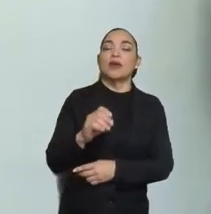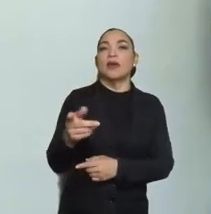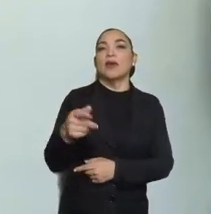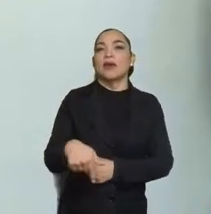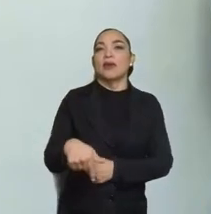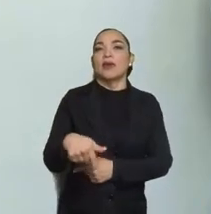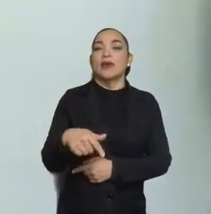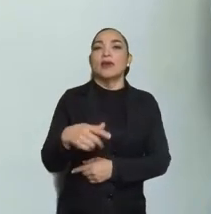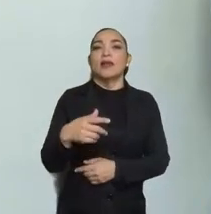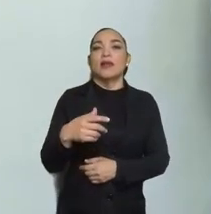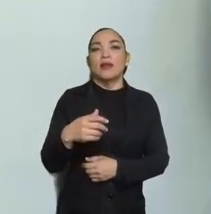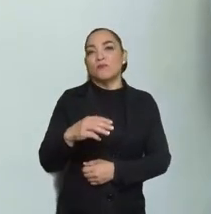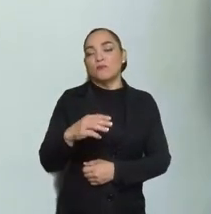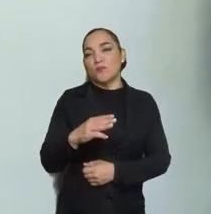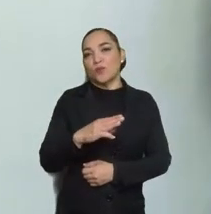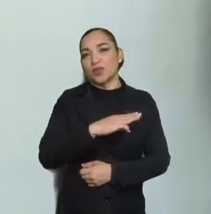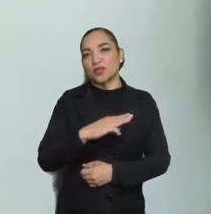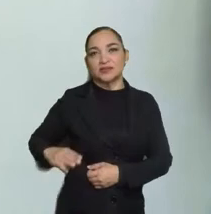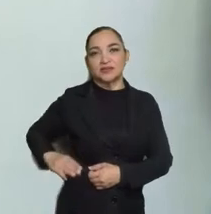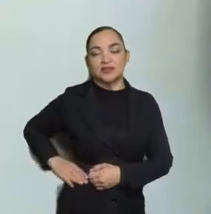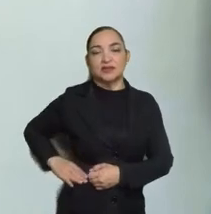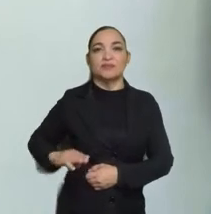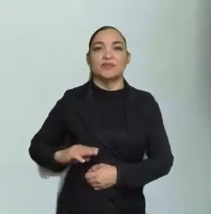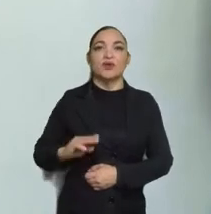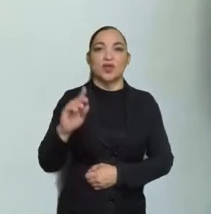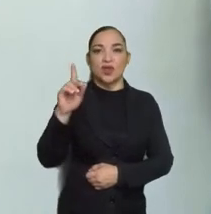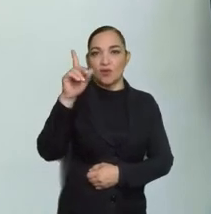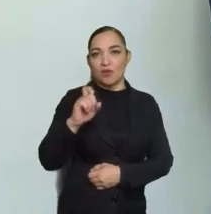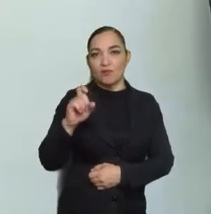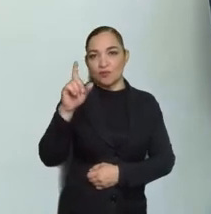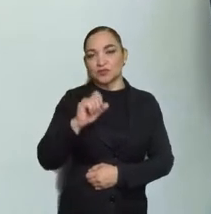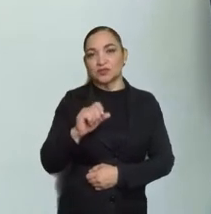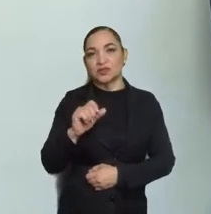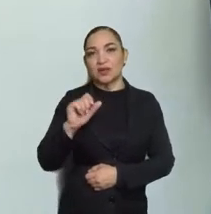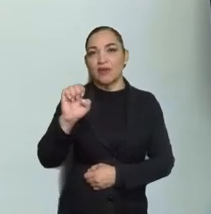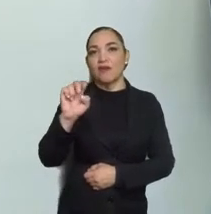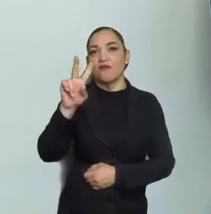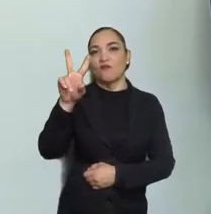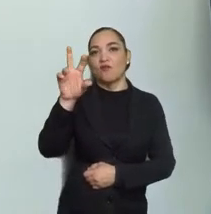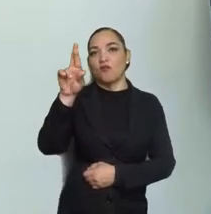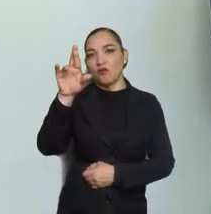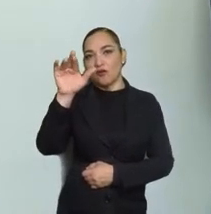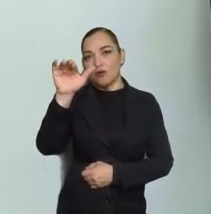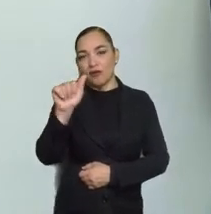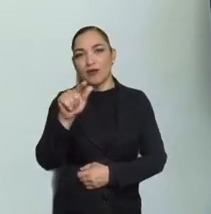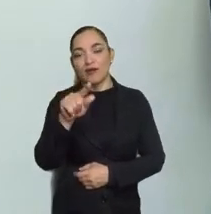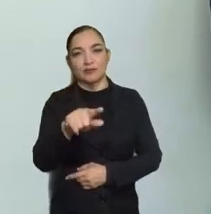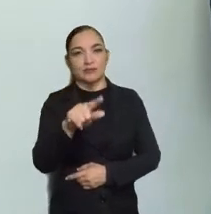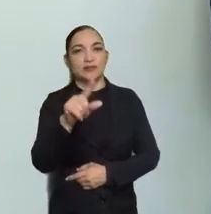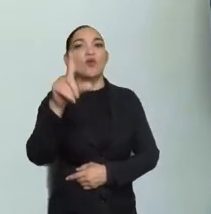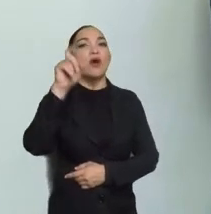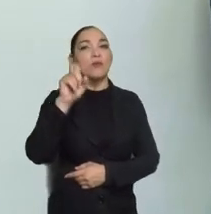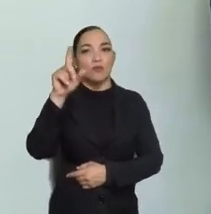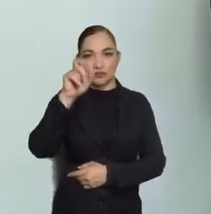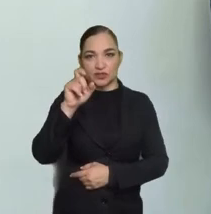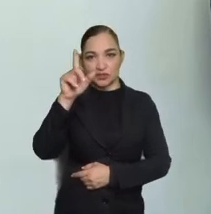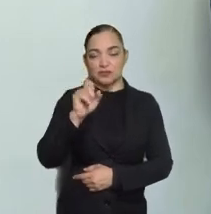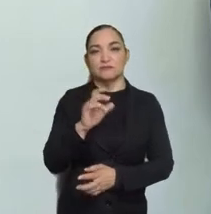acá hoy. Ébora. ¿Dónde estás, Ricardo? Ah, eres de Guamuchil. Ah, tú,